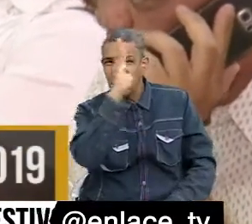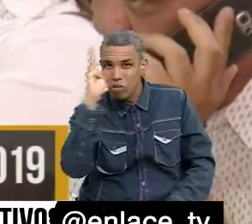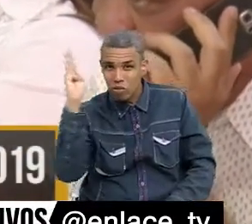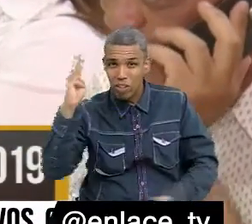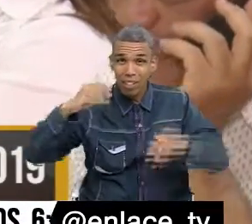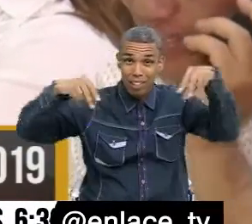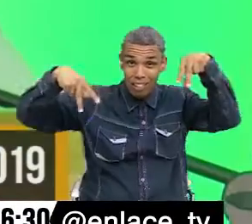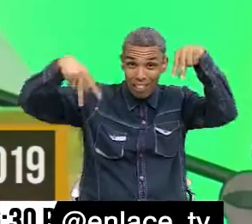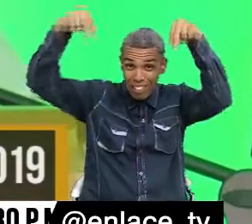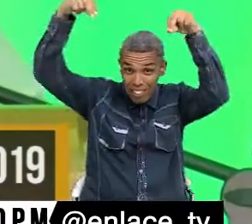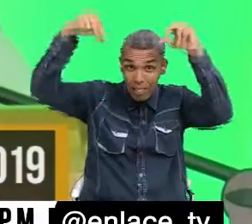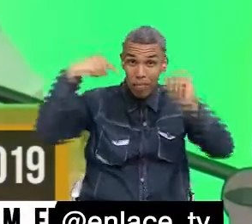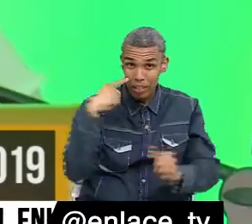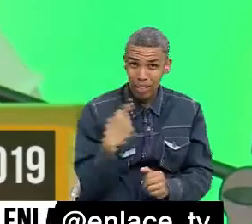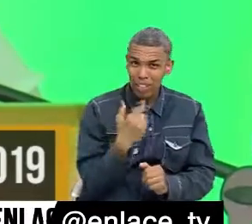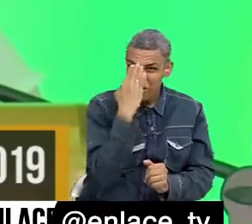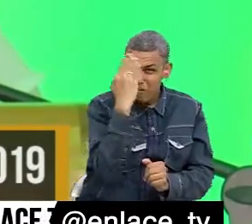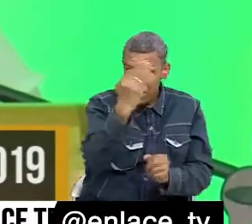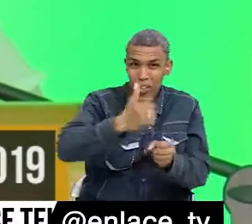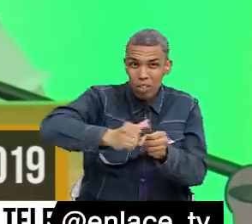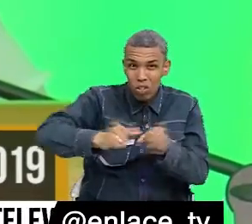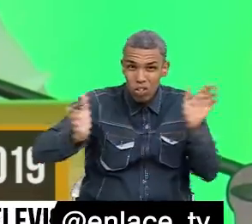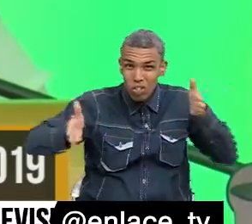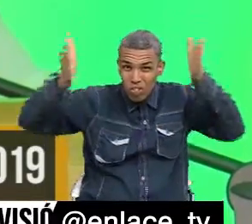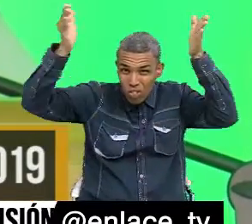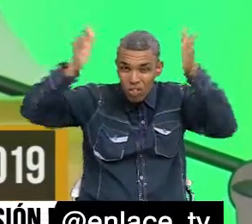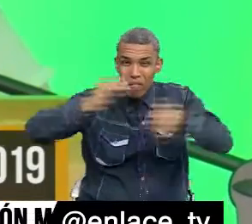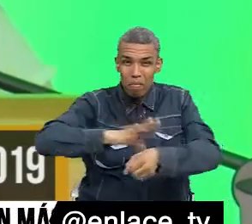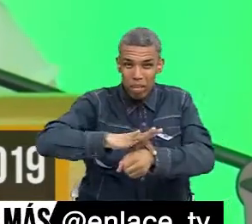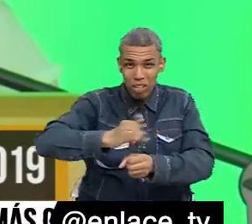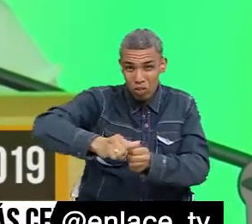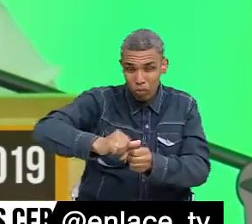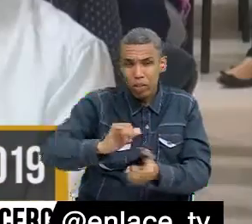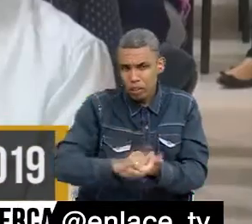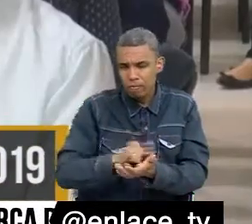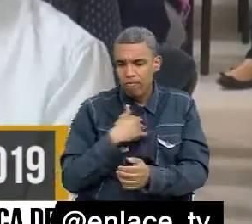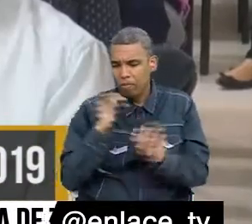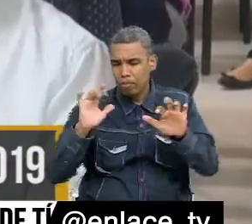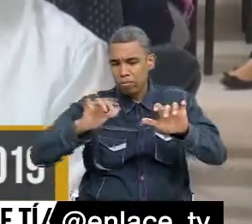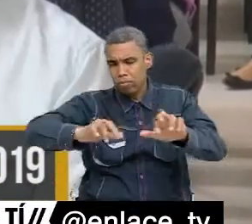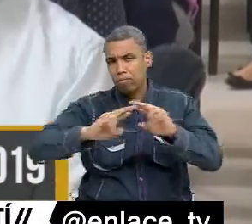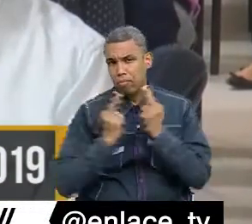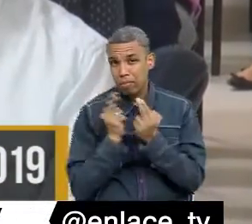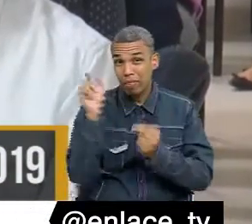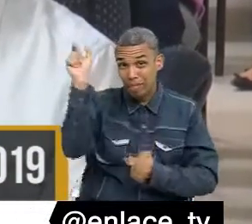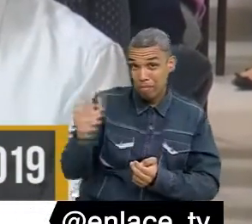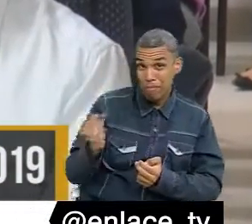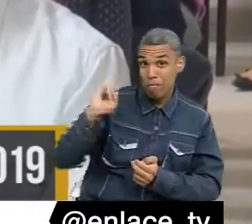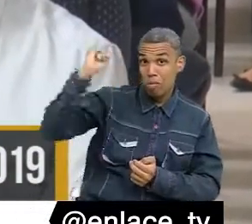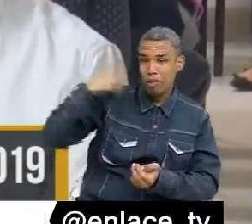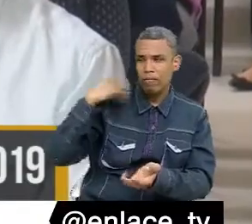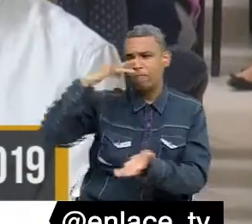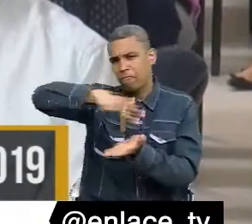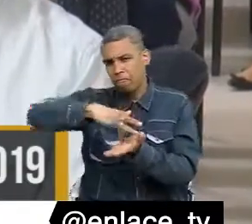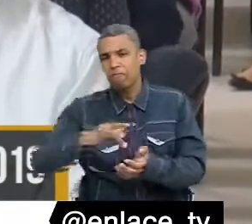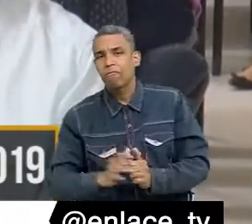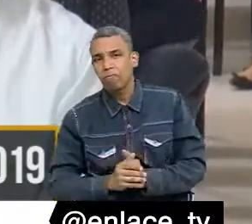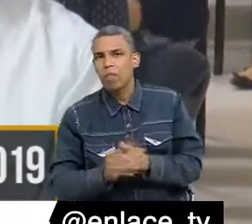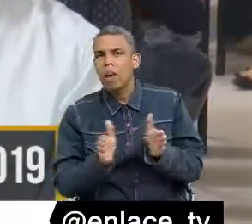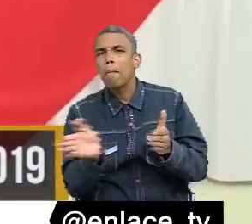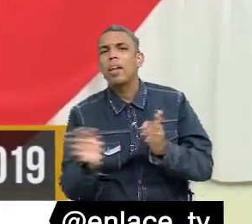como alcaldes de Santander, funcionarios públicos, entre otros sectores, participaron y escucharon de parte del gabinete departamental lo que contempla el